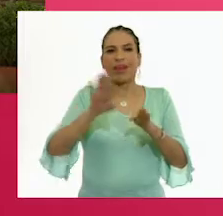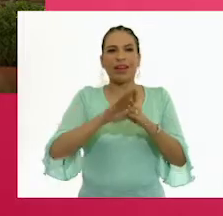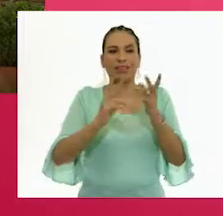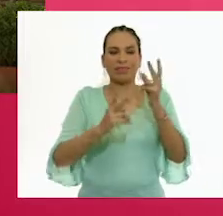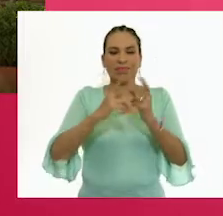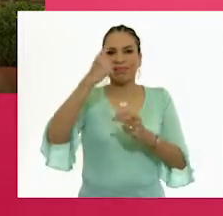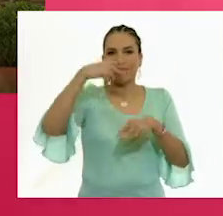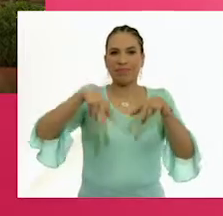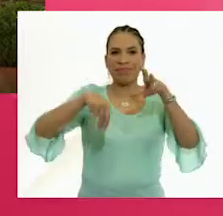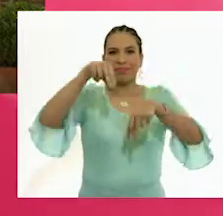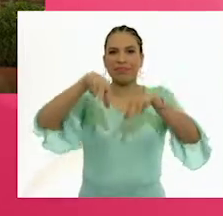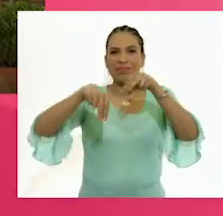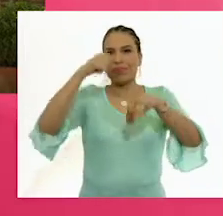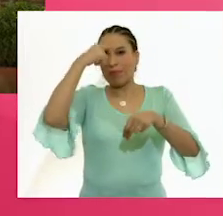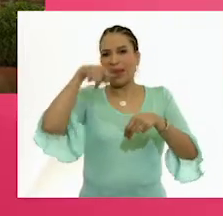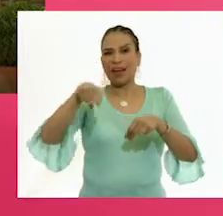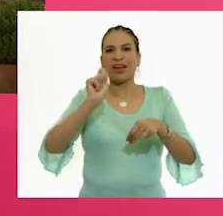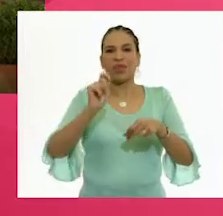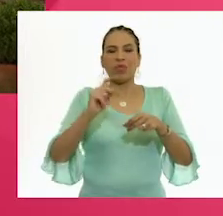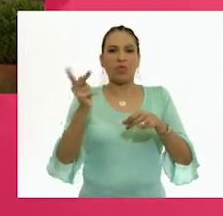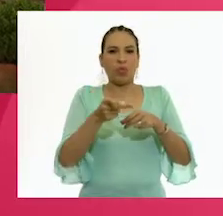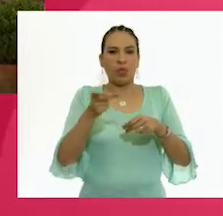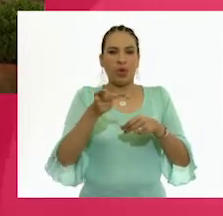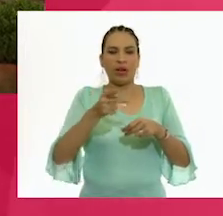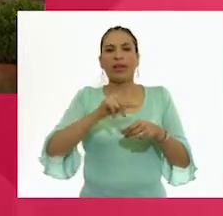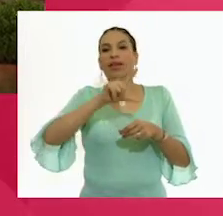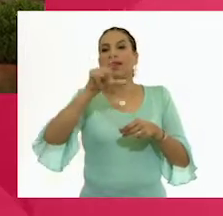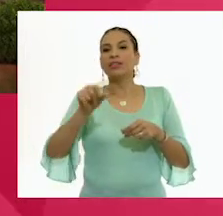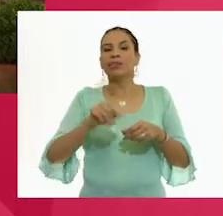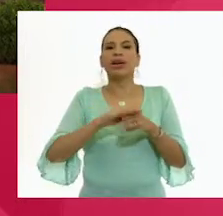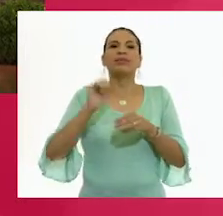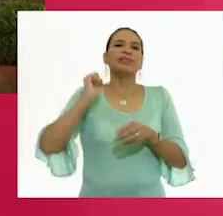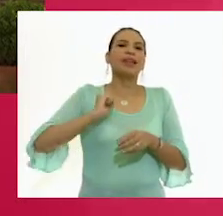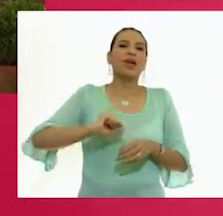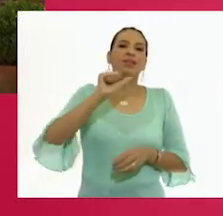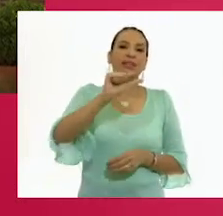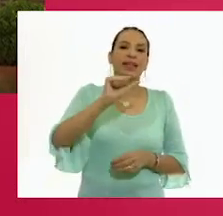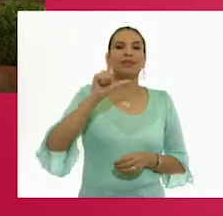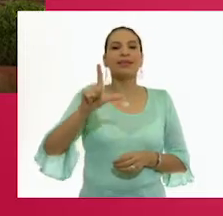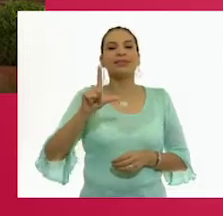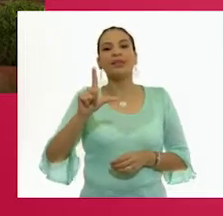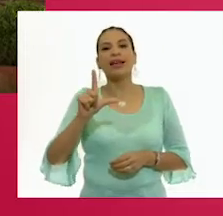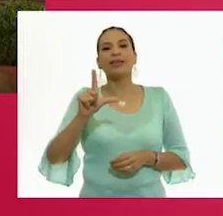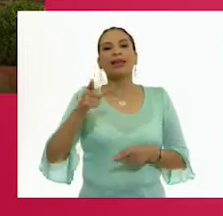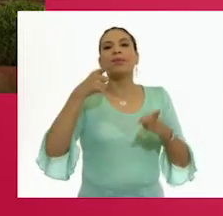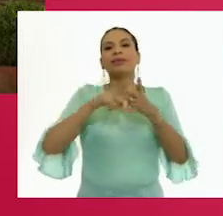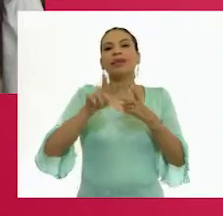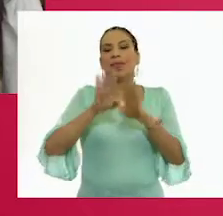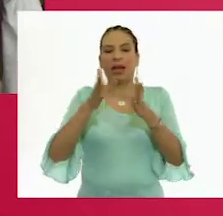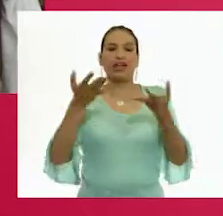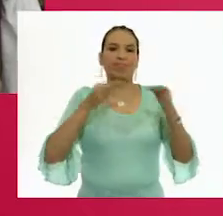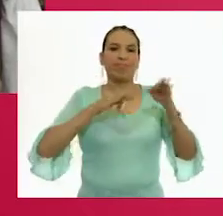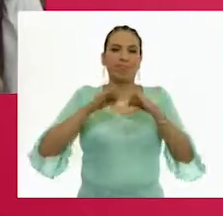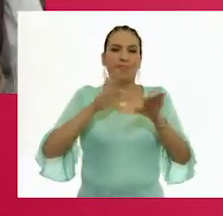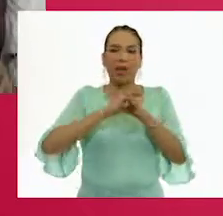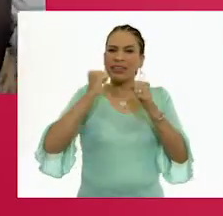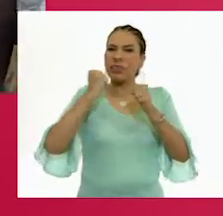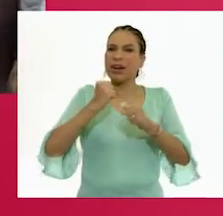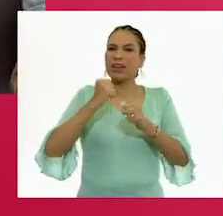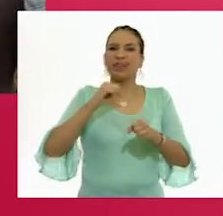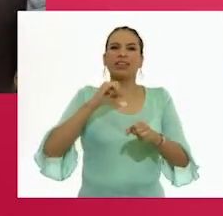pero a partir de mediados del siglo XVI, XVII, empezaron a trabajarla muy